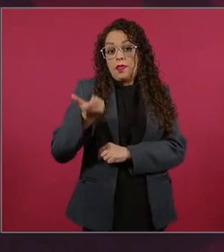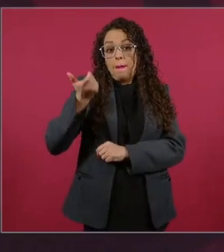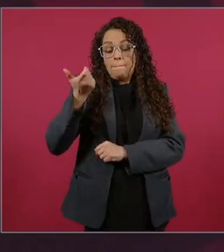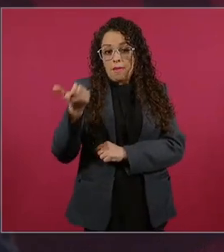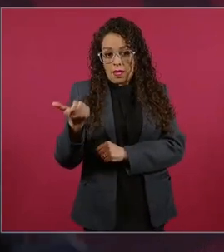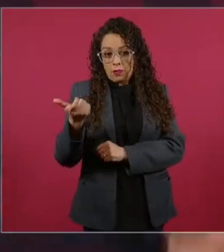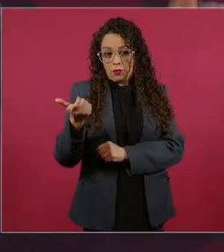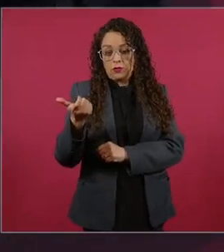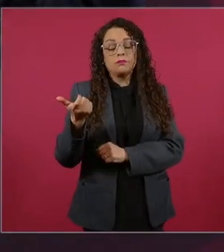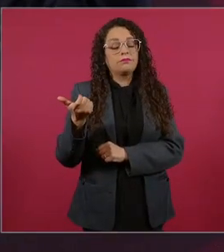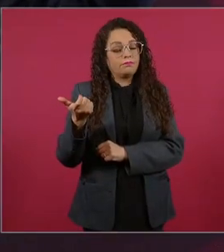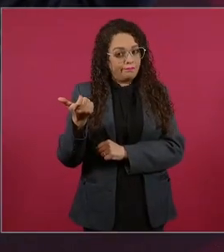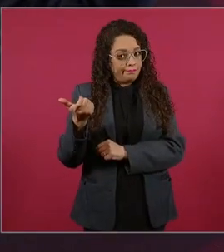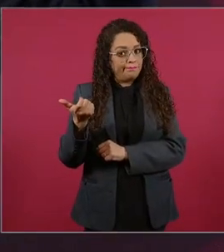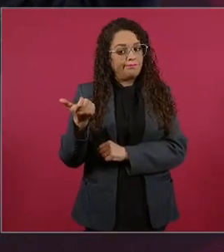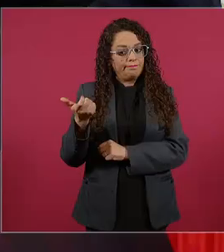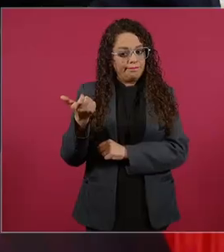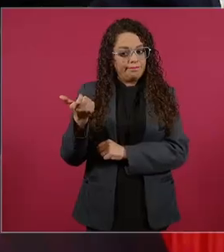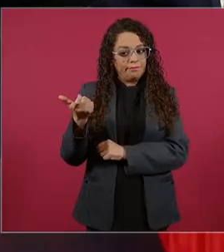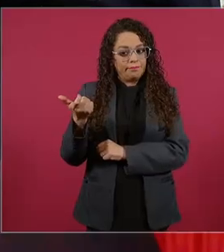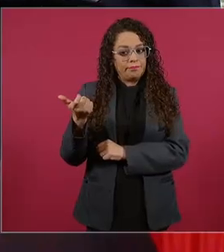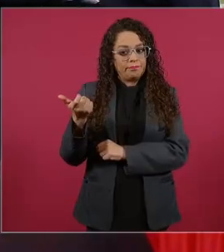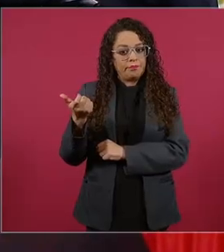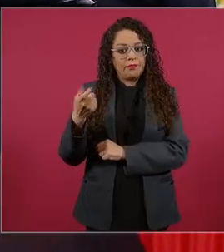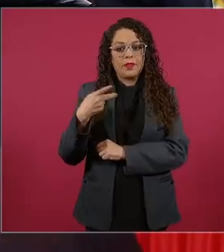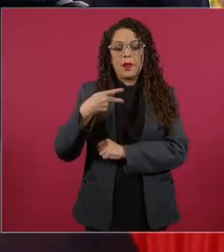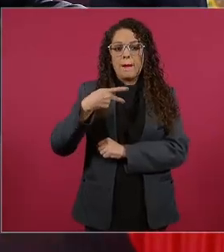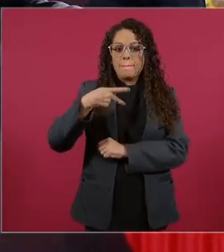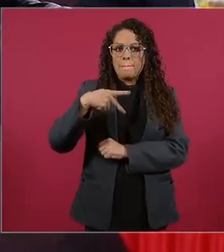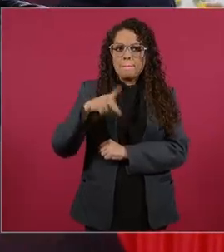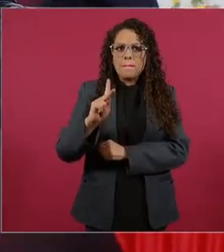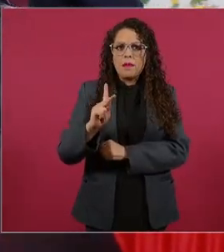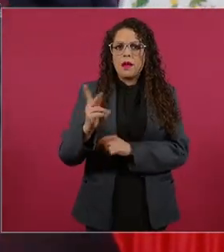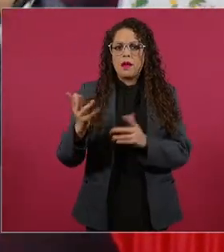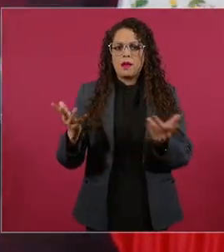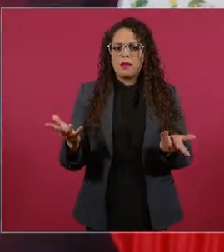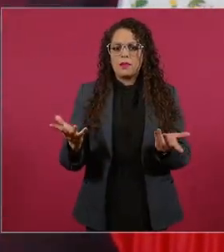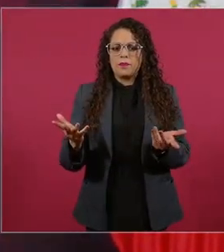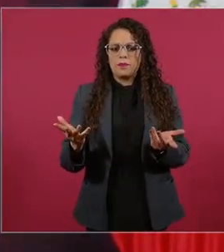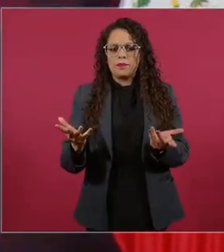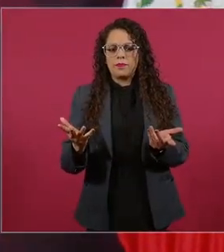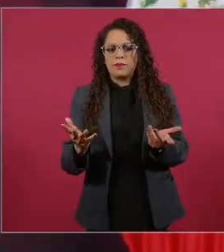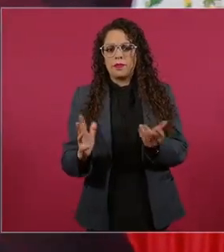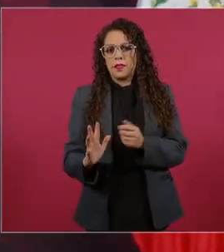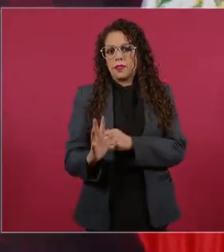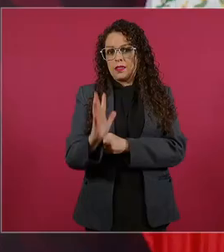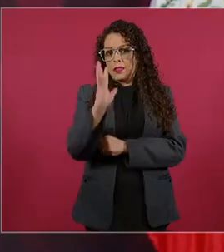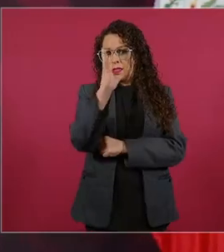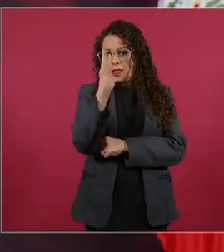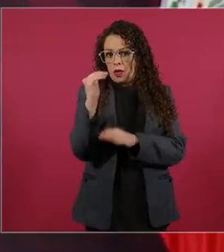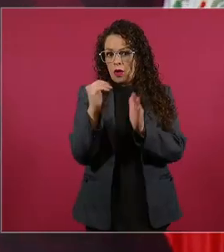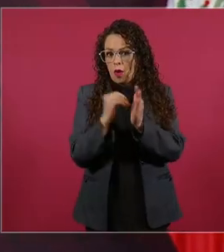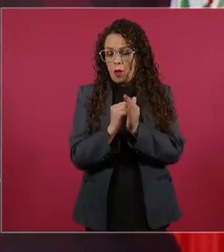pero están trabajando como 5,000 u 8,000 obreros.